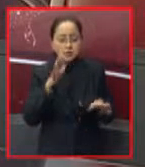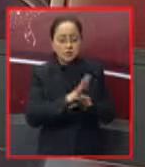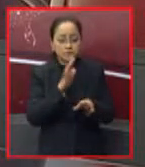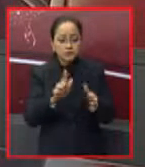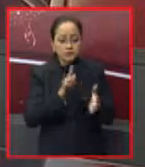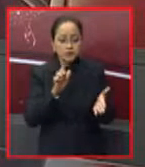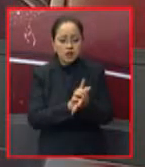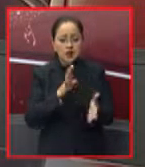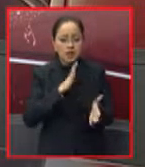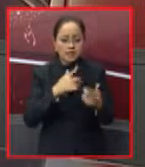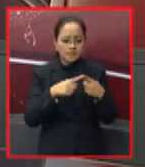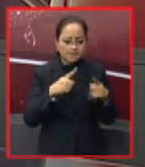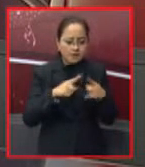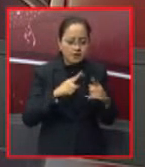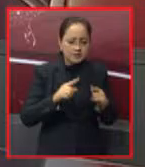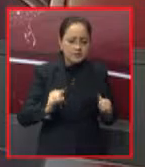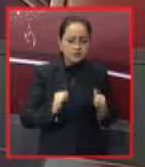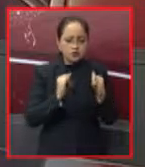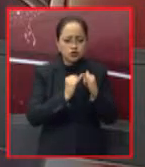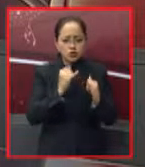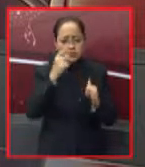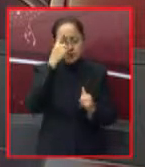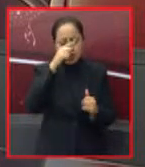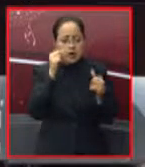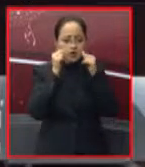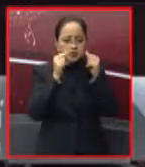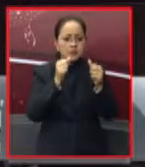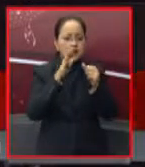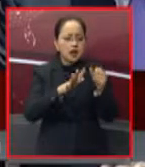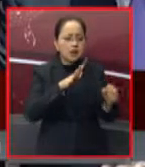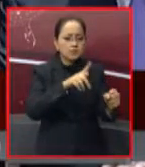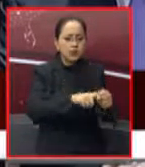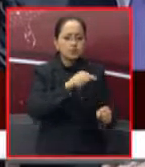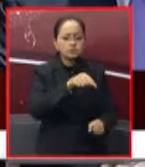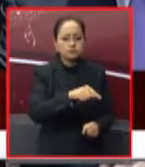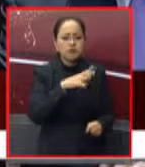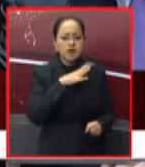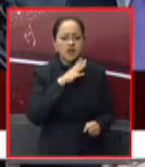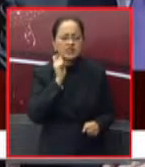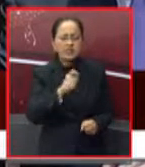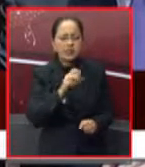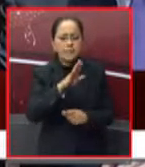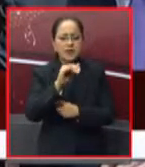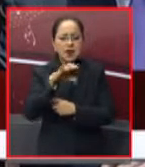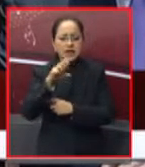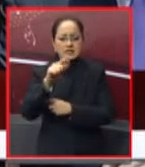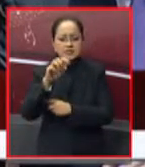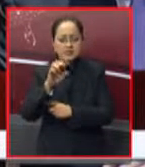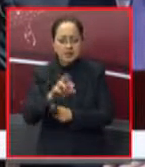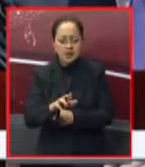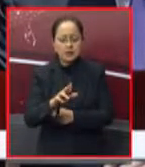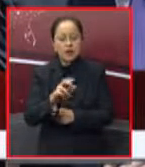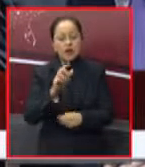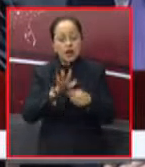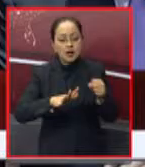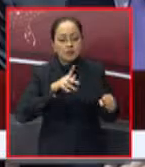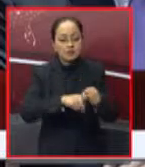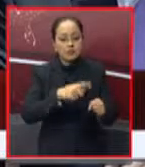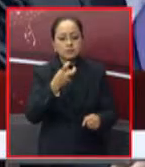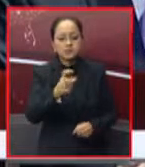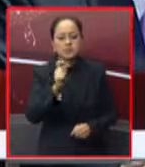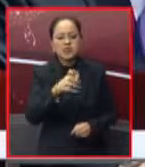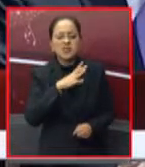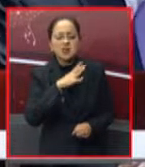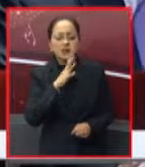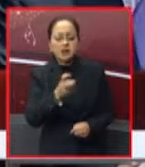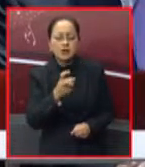e instituciones que atiendan las necesidades animales, puntualizando en qué consiste el bienestar animal. La propuesta en su segundo transitorio faculta al